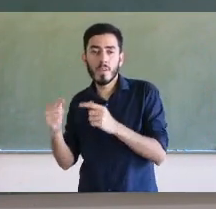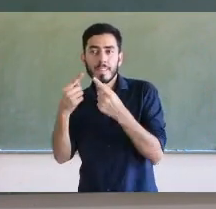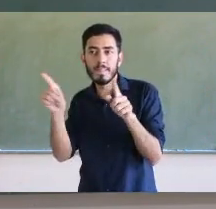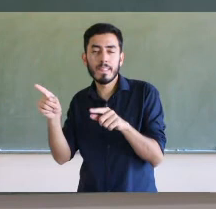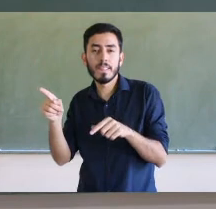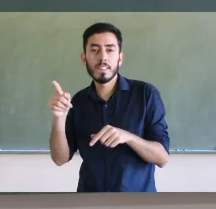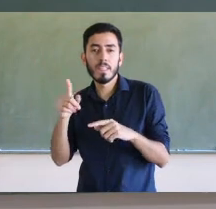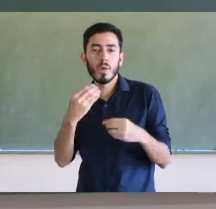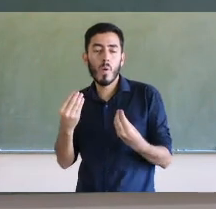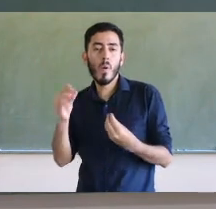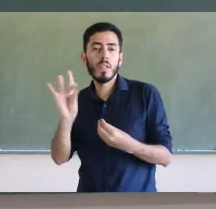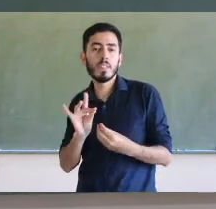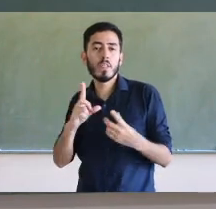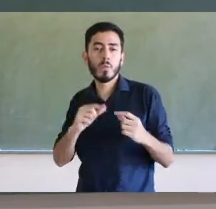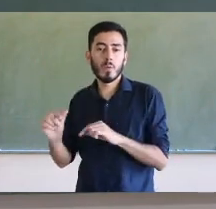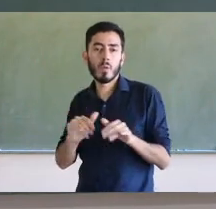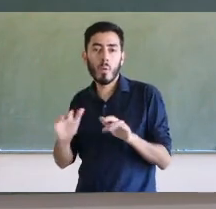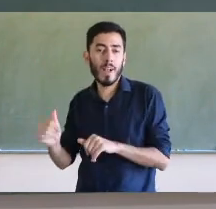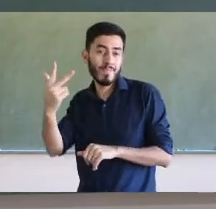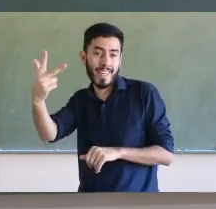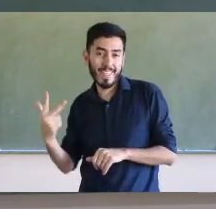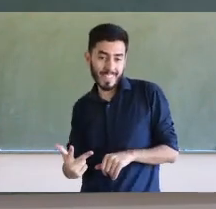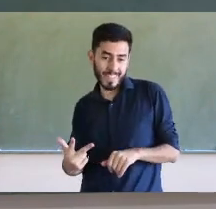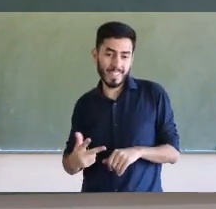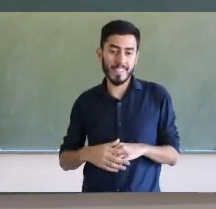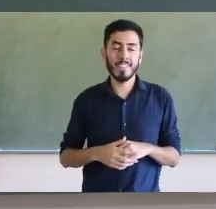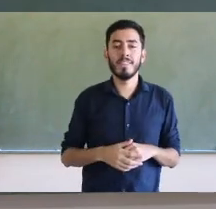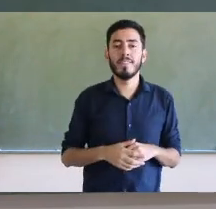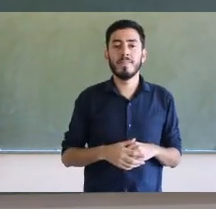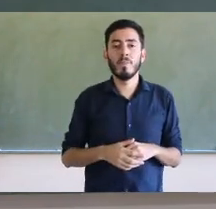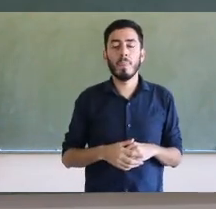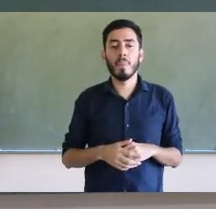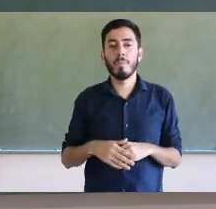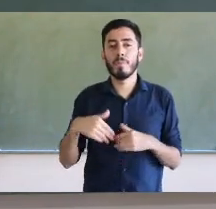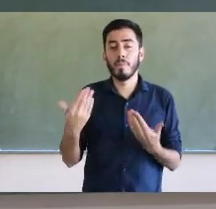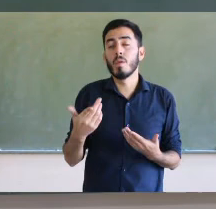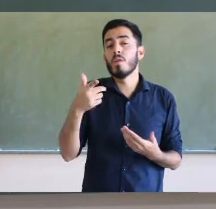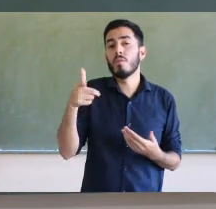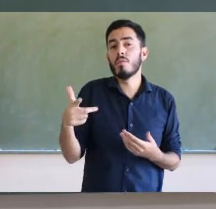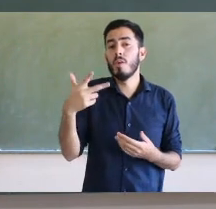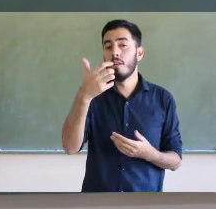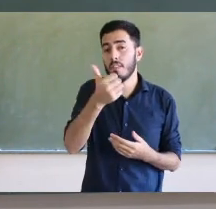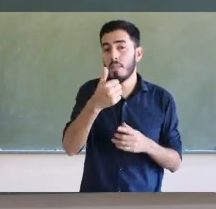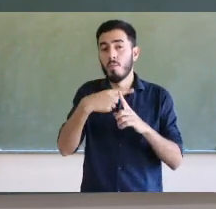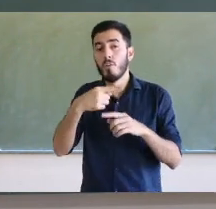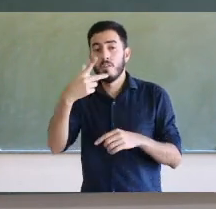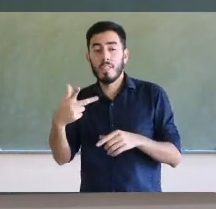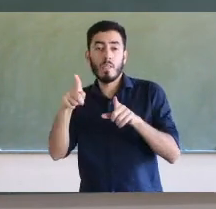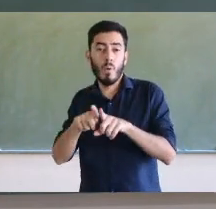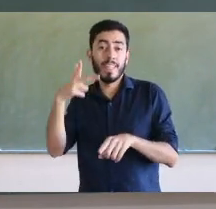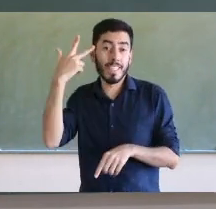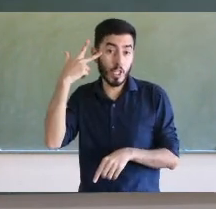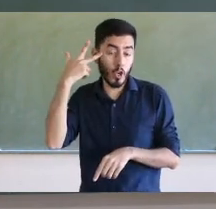múltiplo entre 1 y 3. Sería 3. Al 1 lo multipliqué por 3 para llegar a 3. Entonces al 6 también, 18.